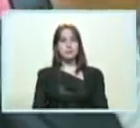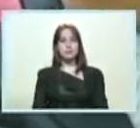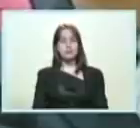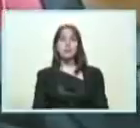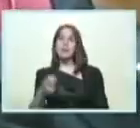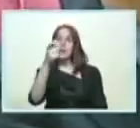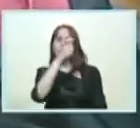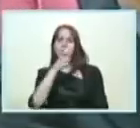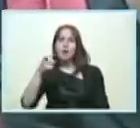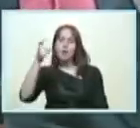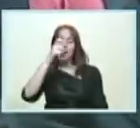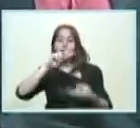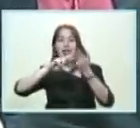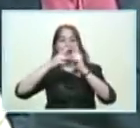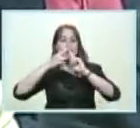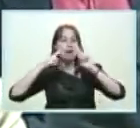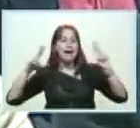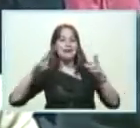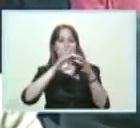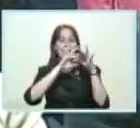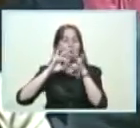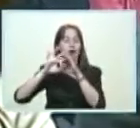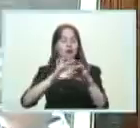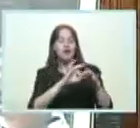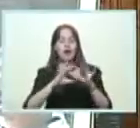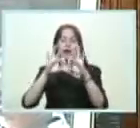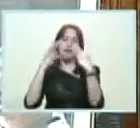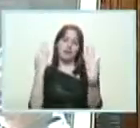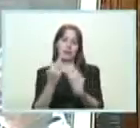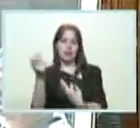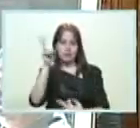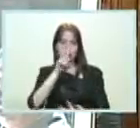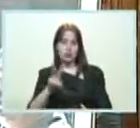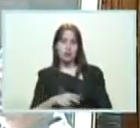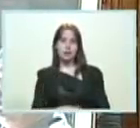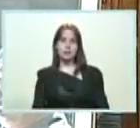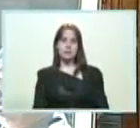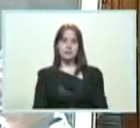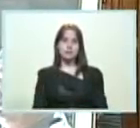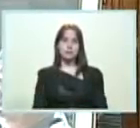Estamos buscando la paz, la unión en la familia venezolana.